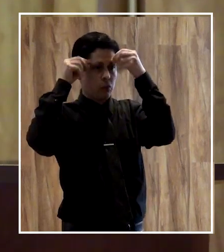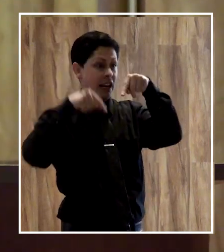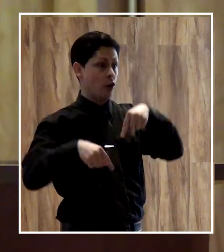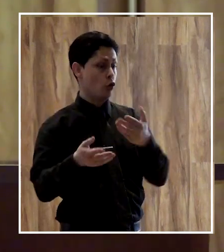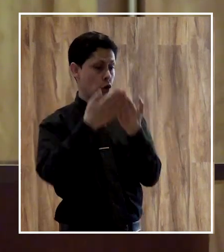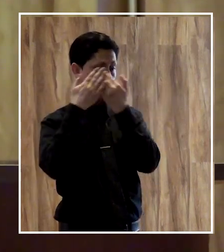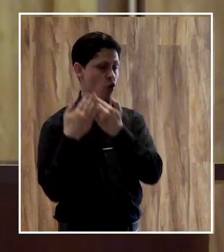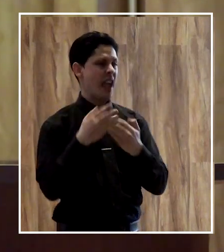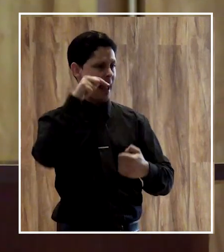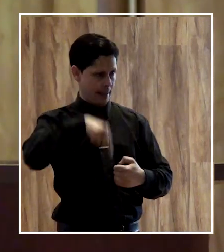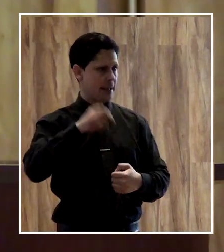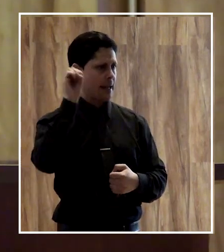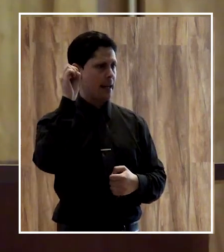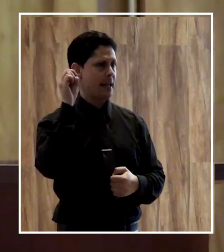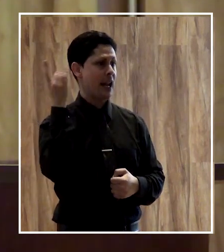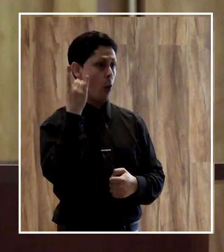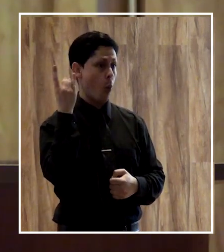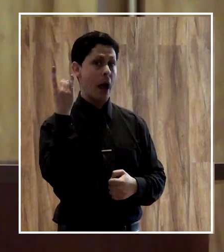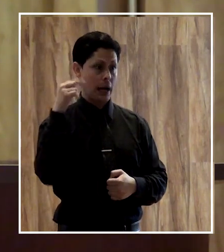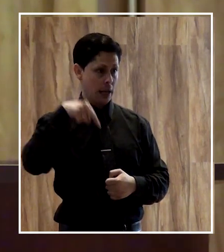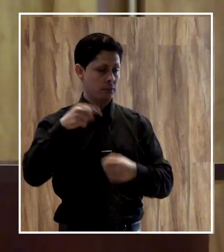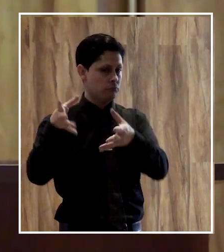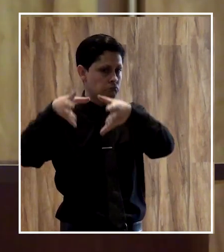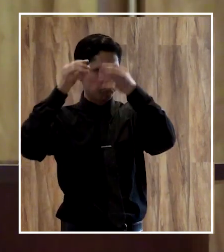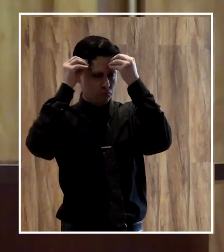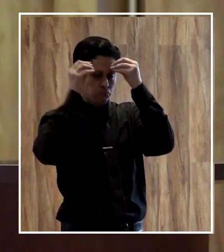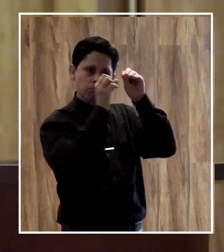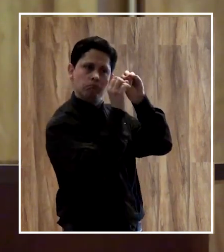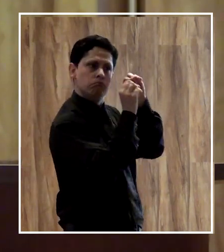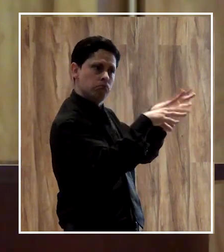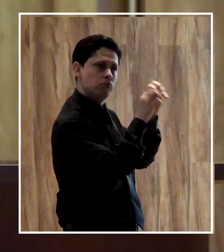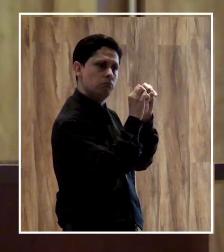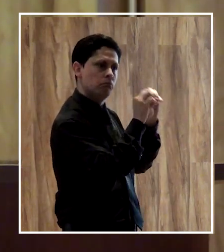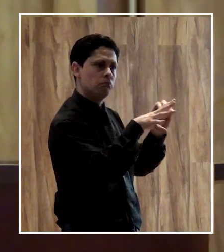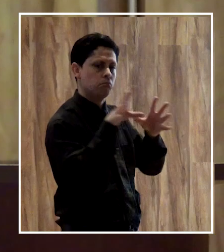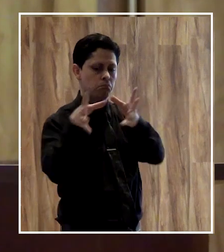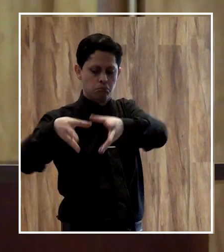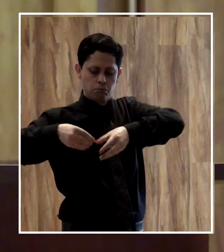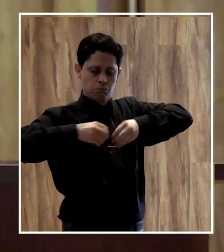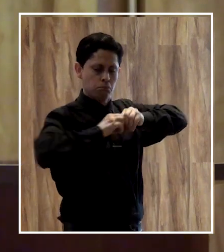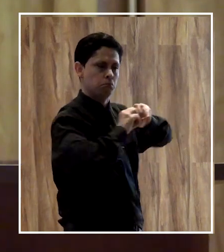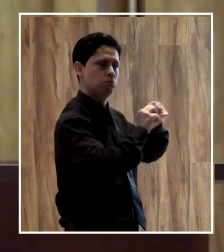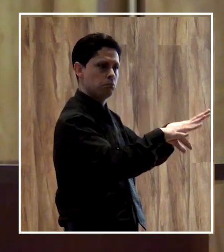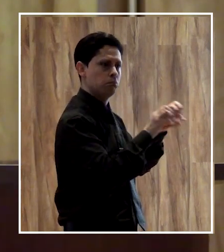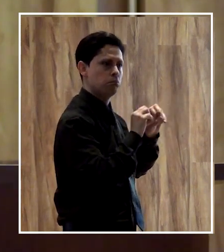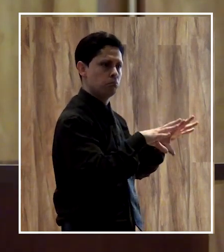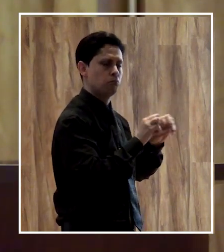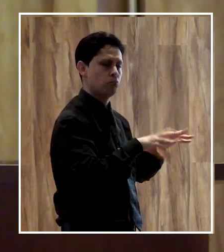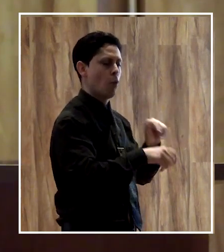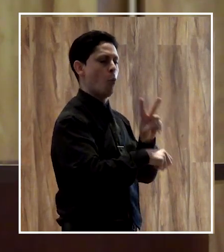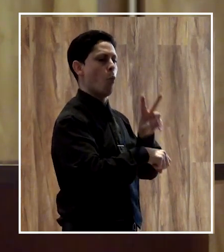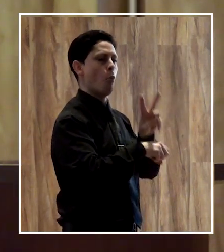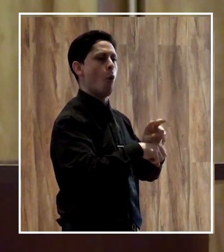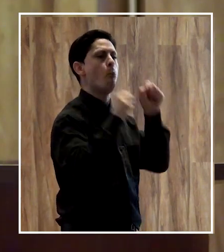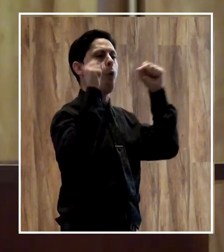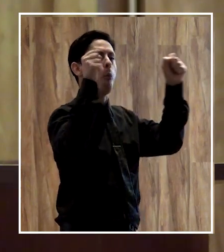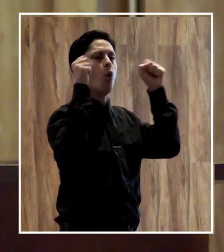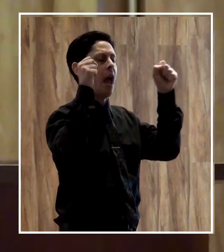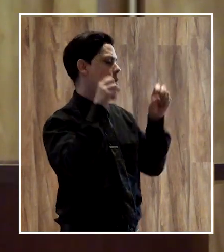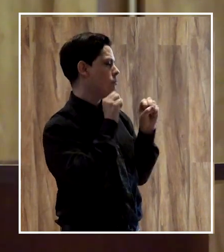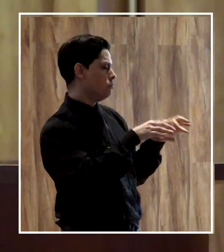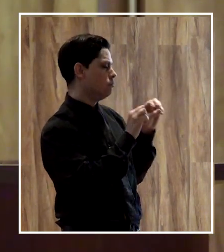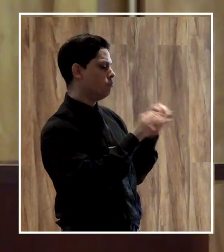aquí en esta casa de estudios, me convertí también en educador